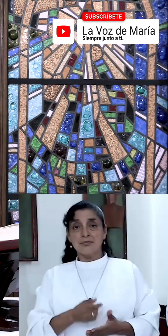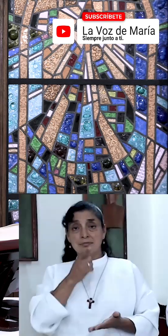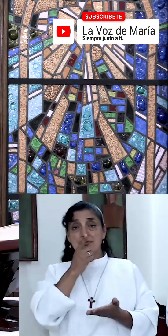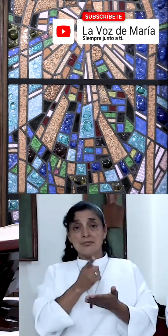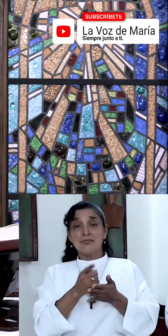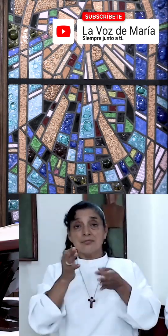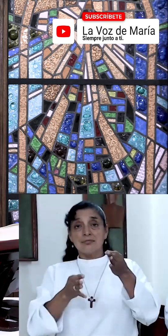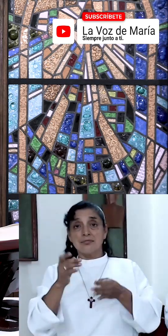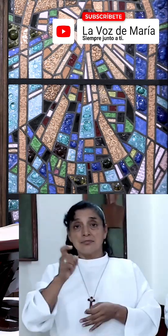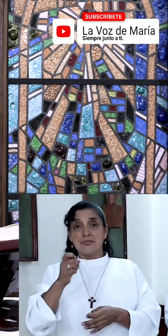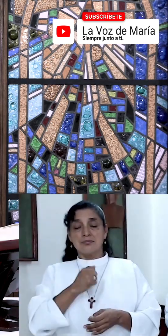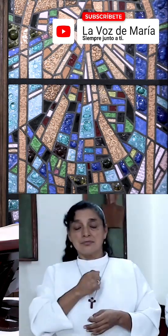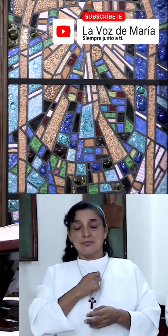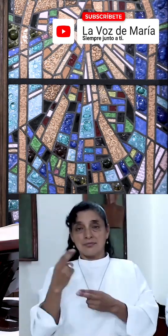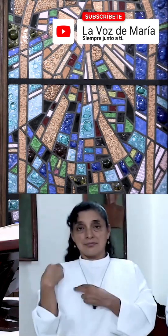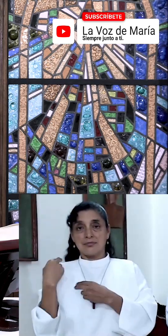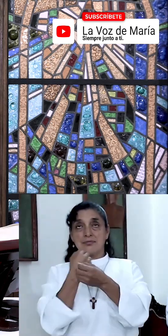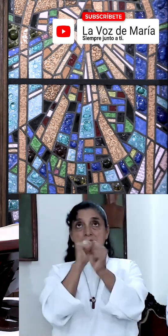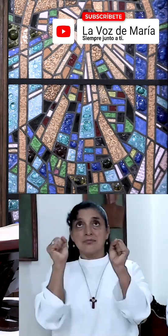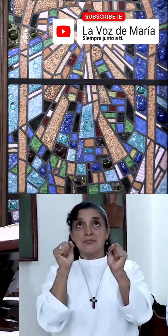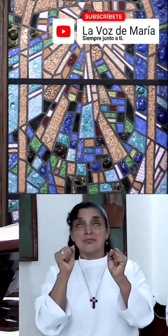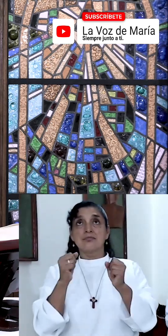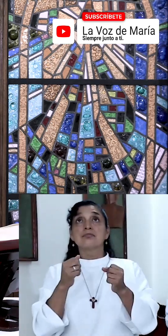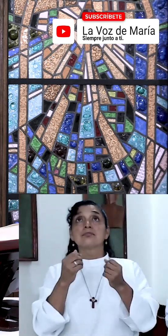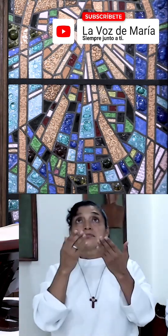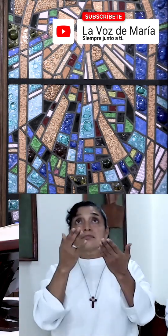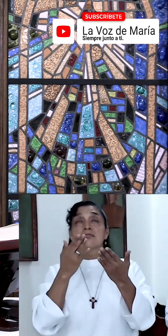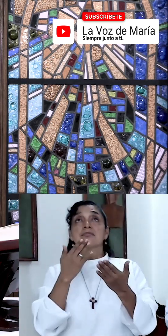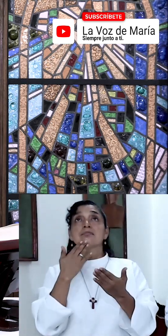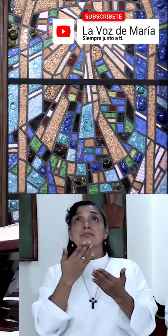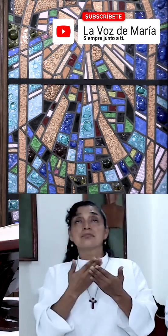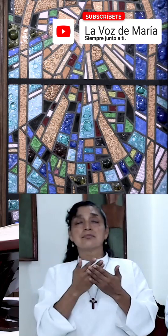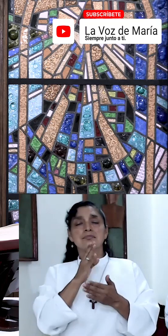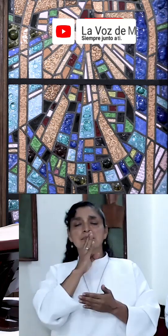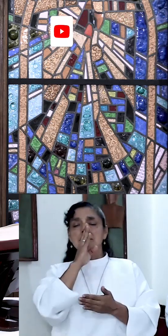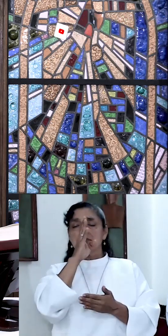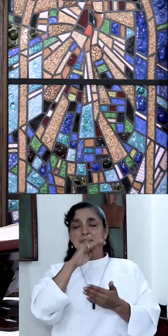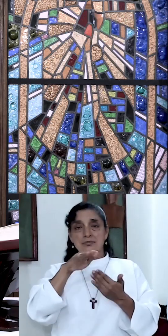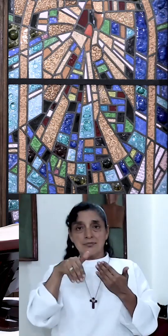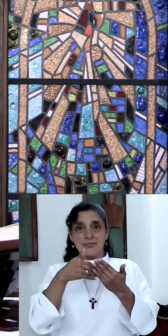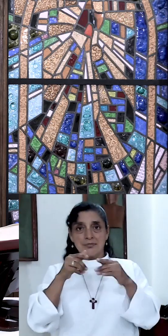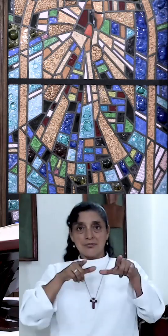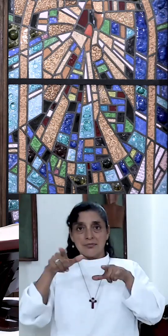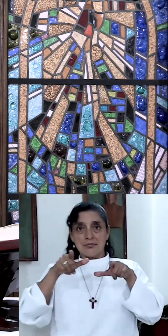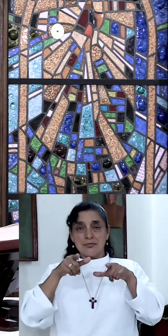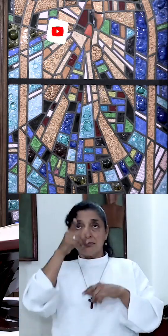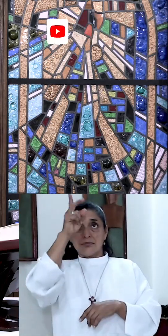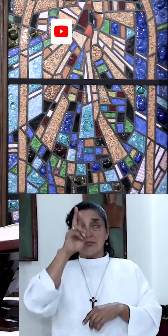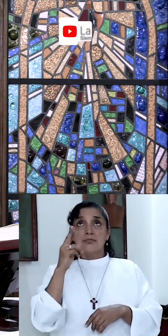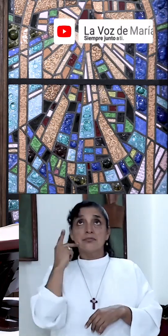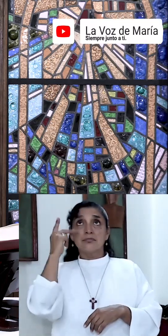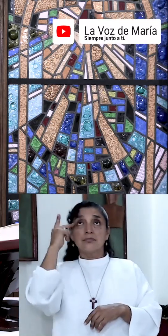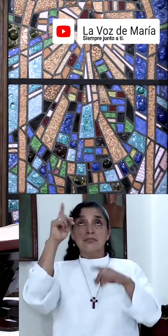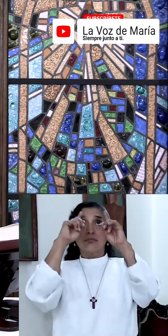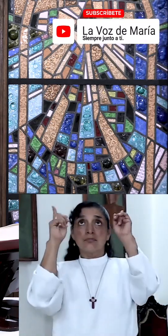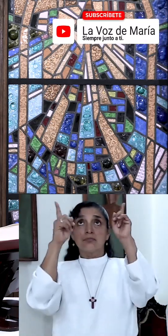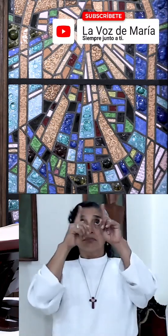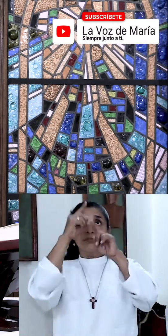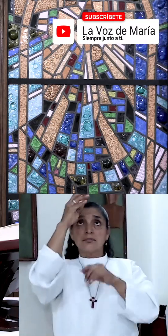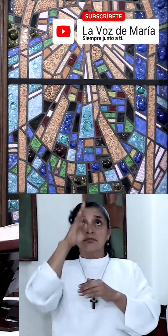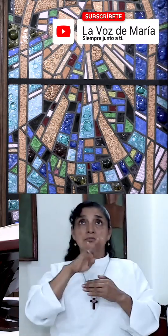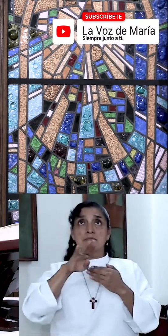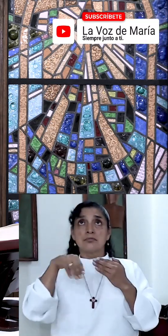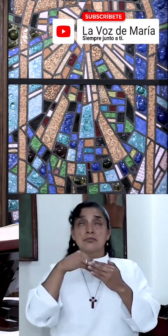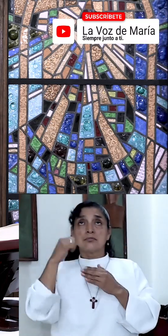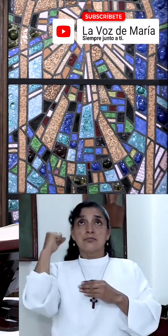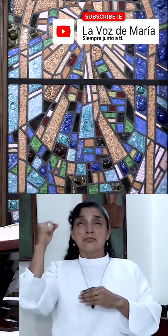En verdad es justo y necesario, es nuestro deber y salvación darte gracias siempre y en todo lugar, Señor Padre